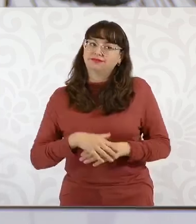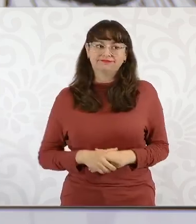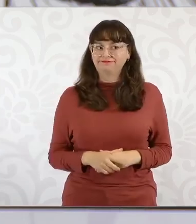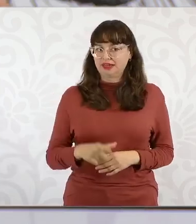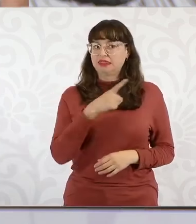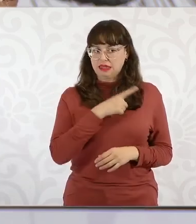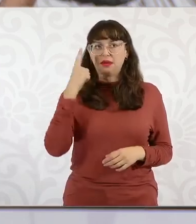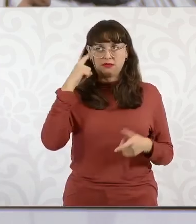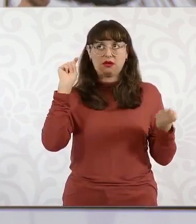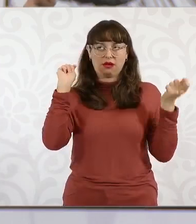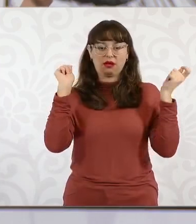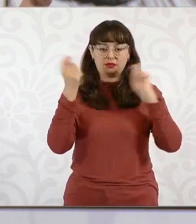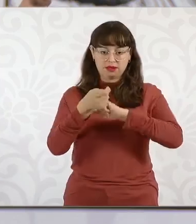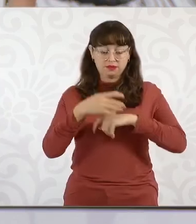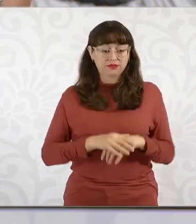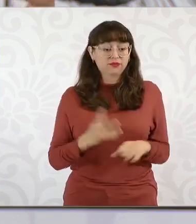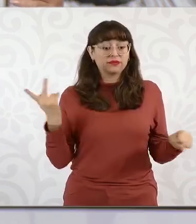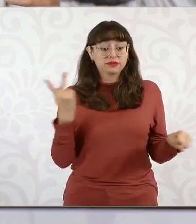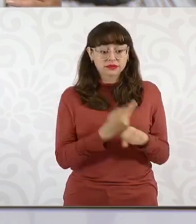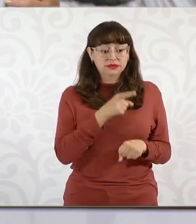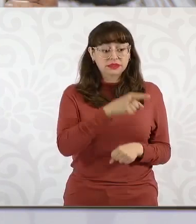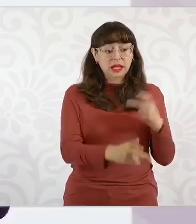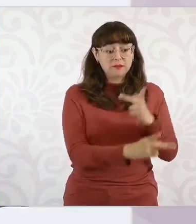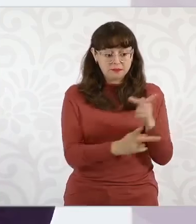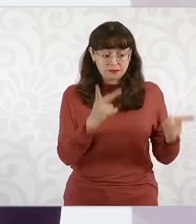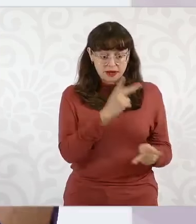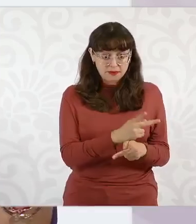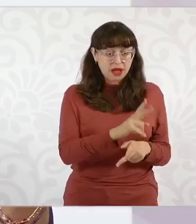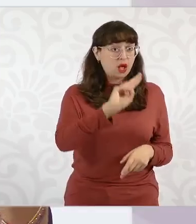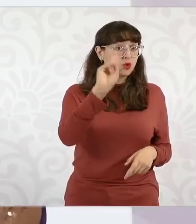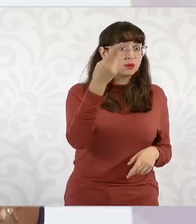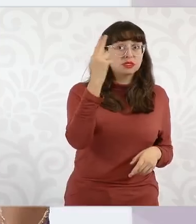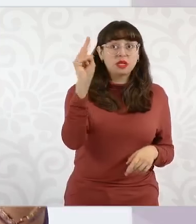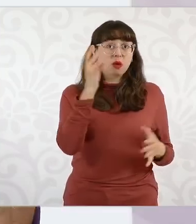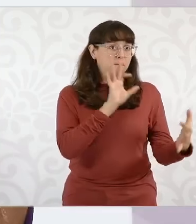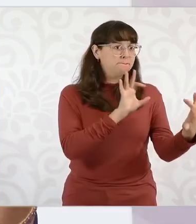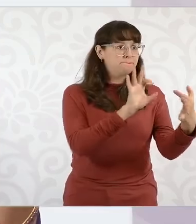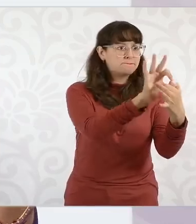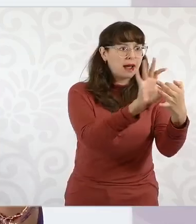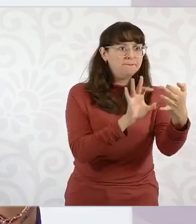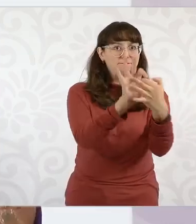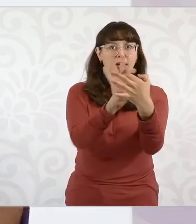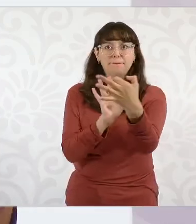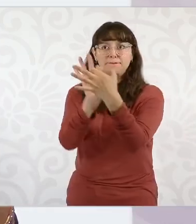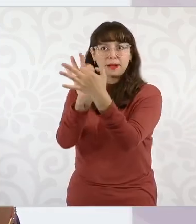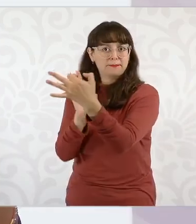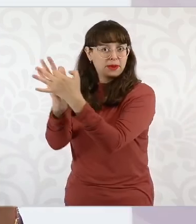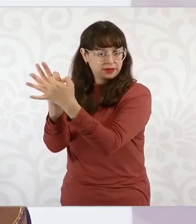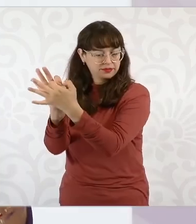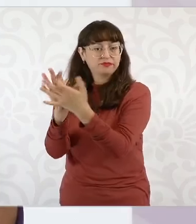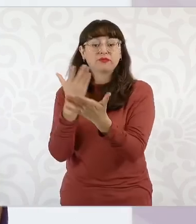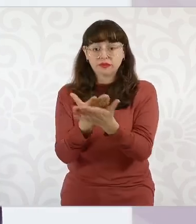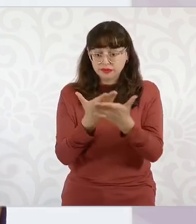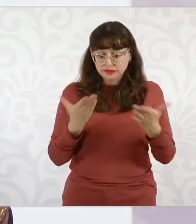preparatorias con las universidades diversas. Entonces ya en cualquier preparatoria pública que te inscribas, cualquier